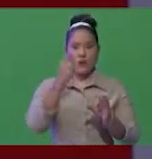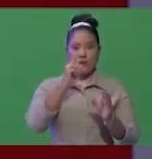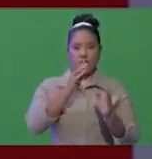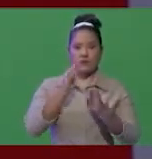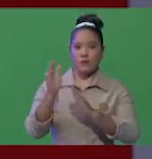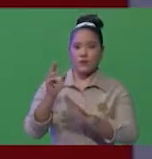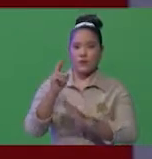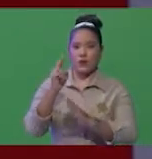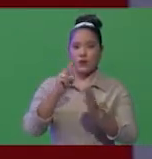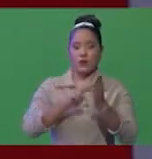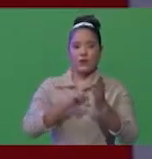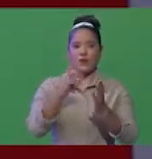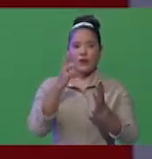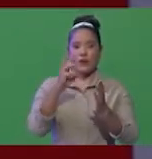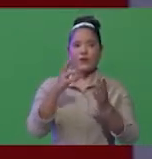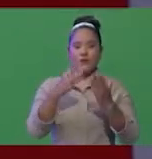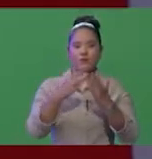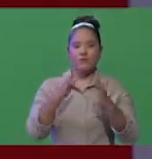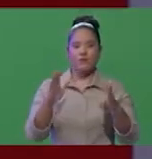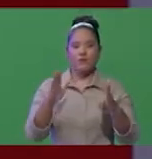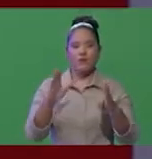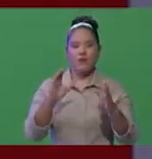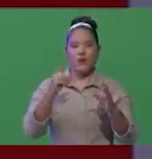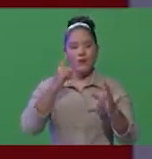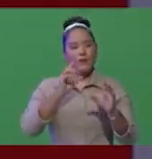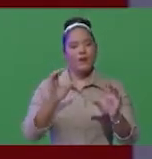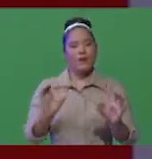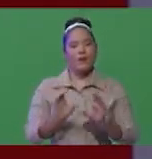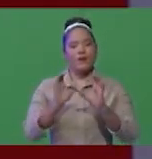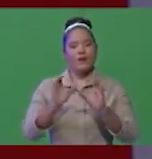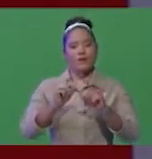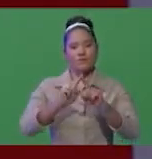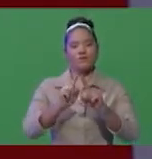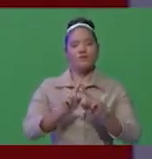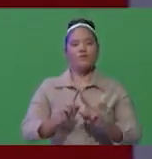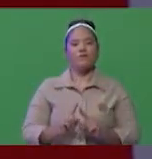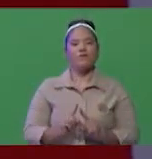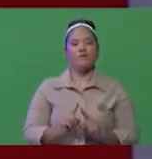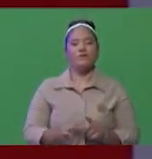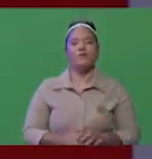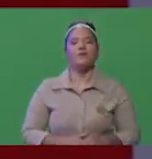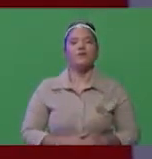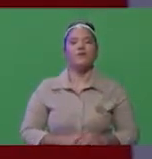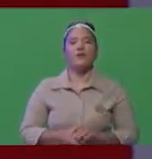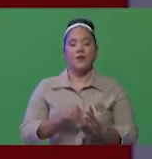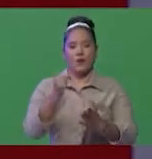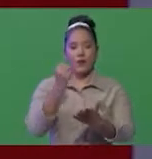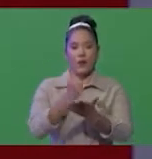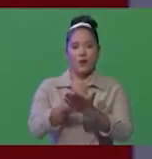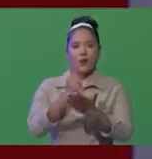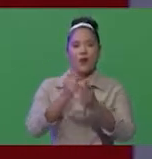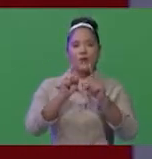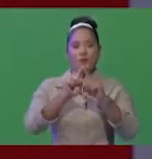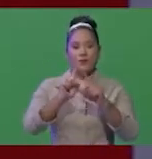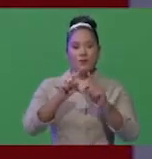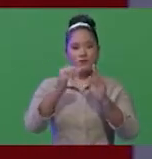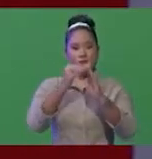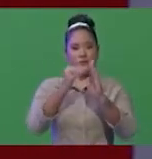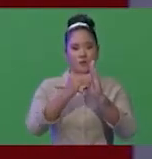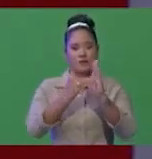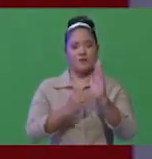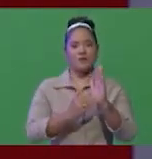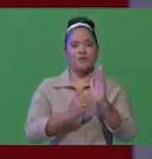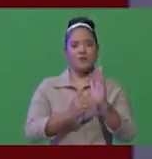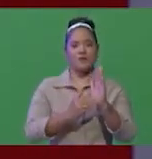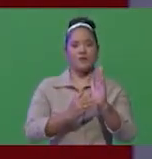2016, gracias a Dios, contamos con nuestra primera asamblea constitutiva, donde fueron aprobados nuestros primeros estatutos, que